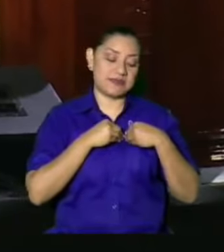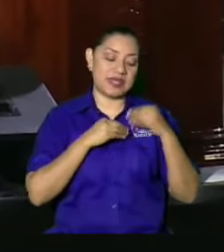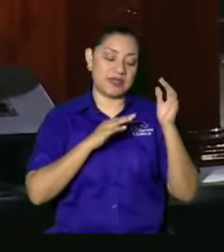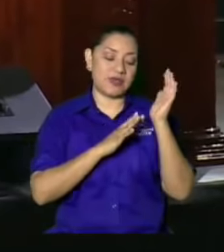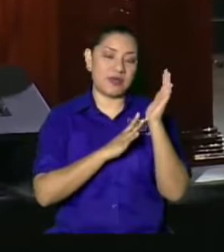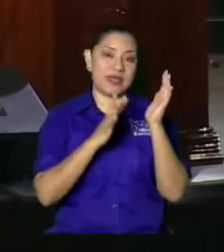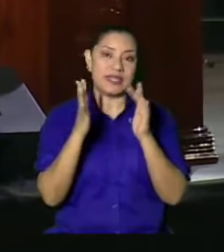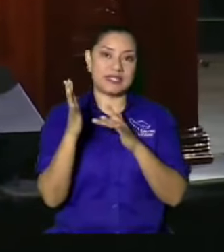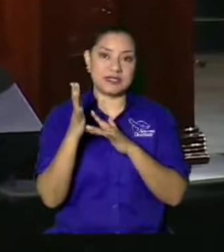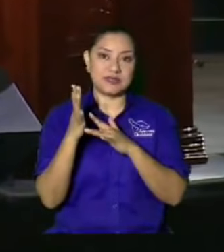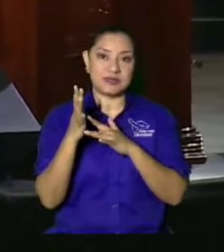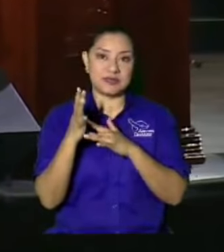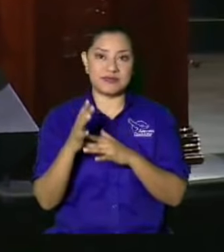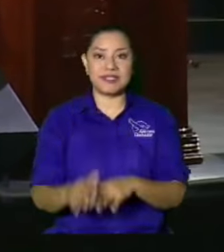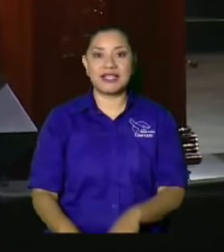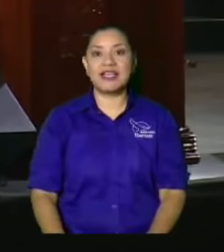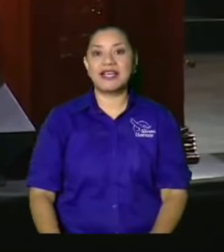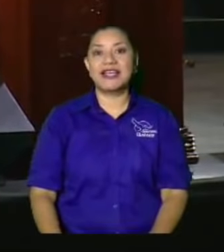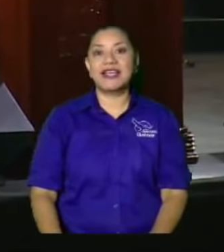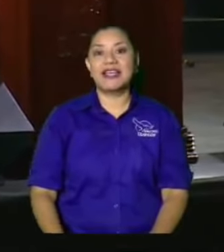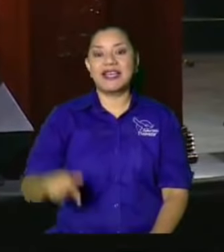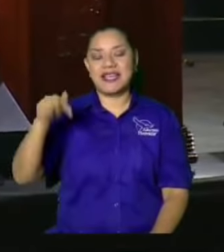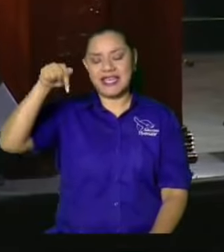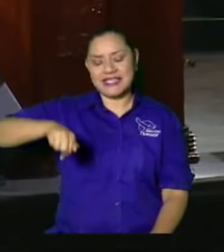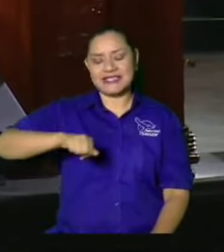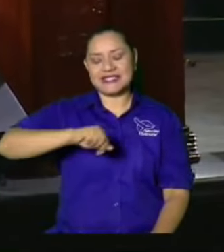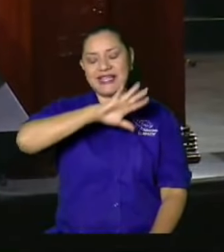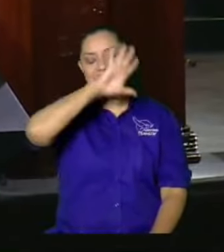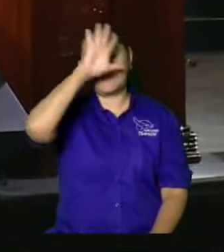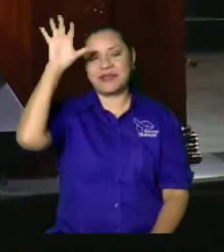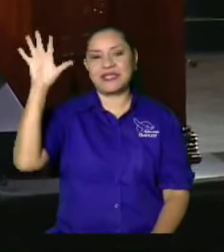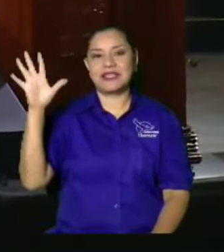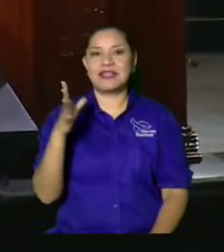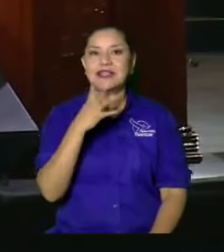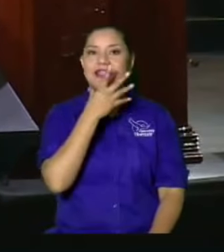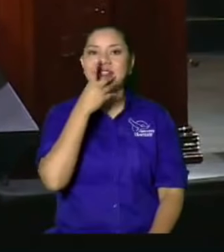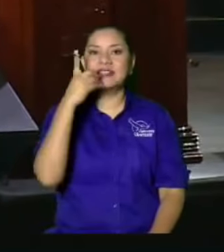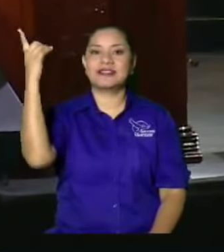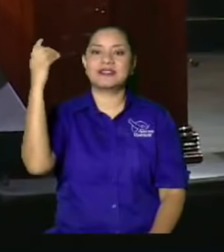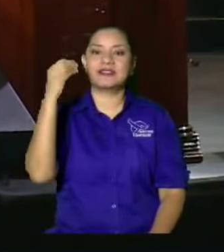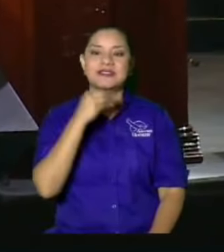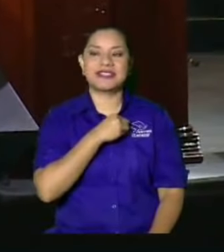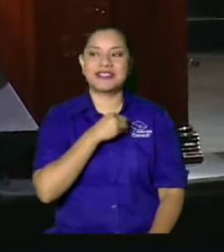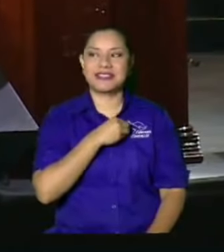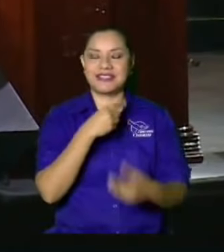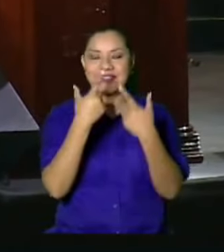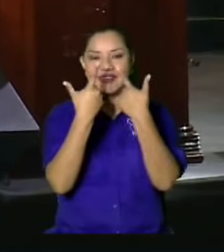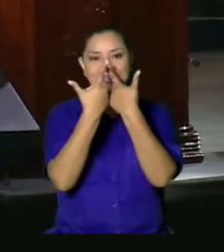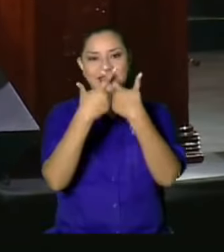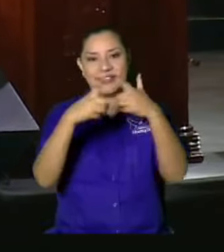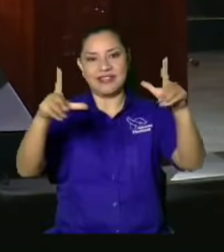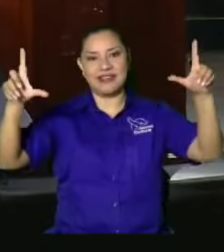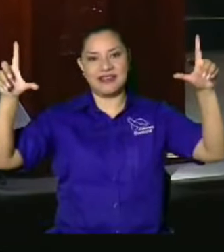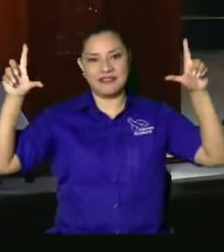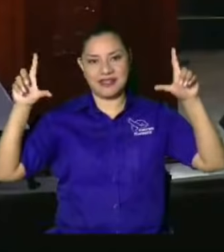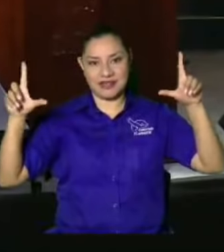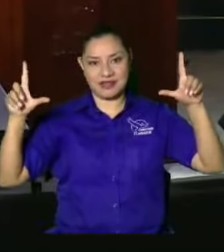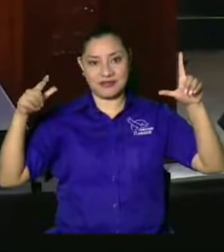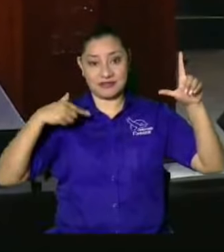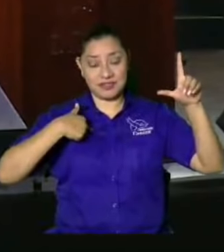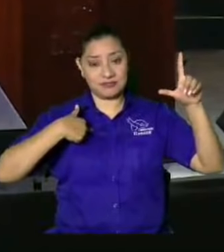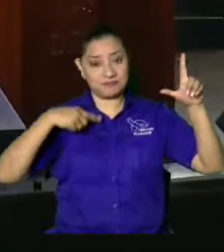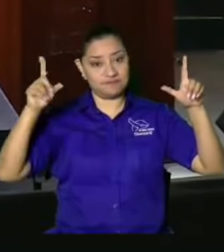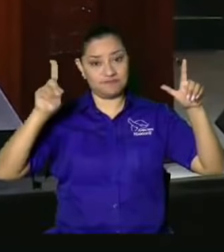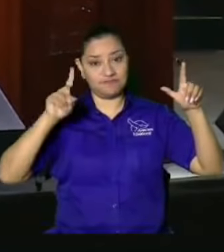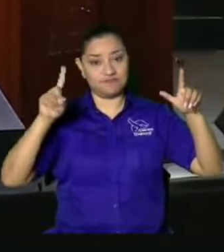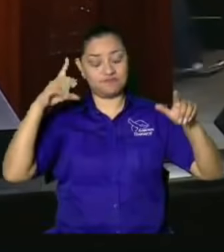usted, esta mañana, el Señor te quiere liberar. Yo voy a parar ahí porque necesito, hermano amado, no yo, sino hermano